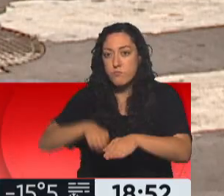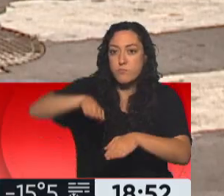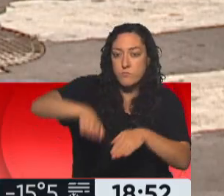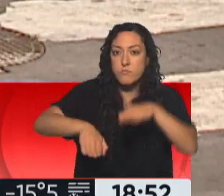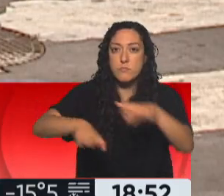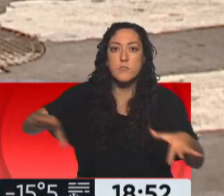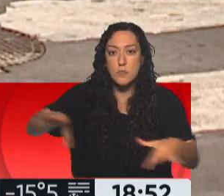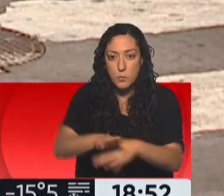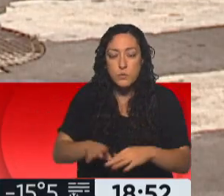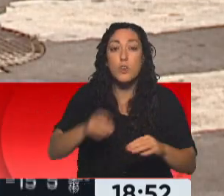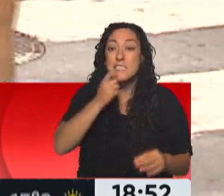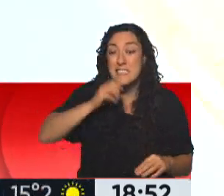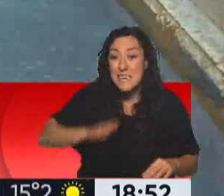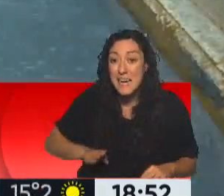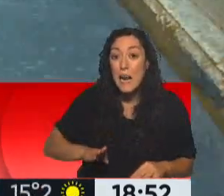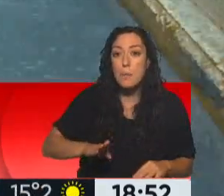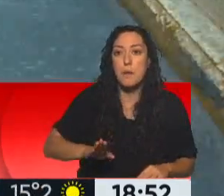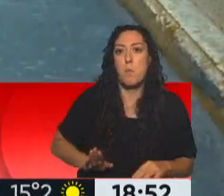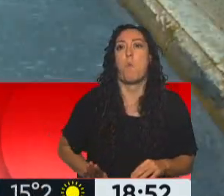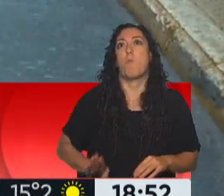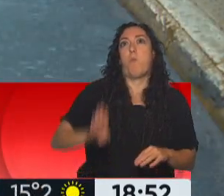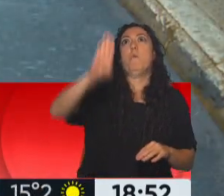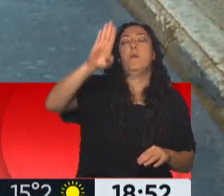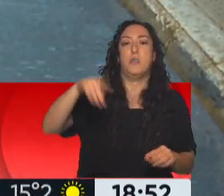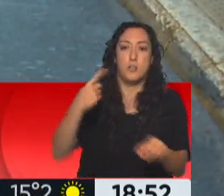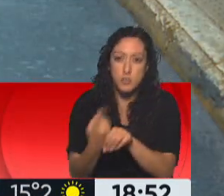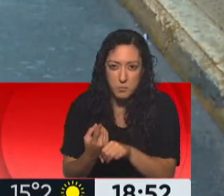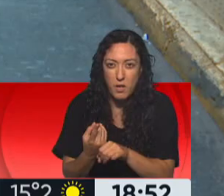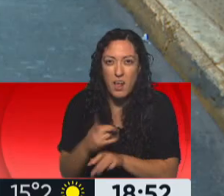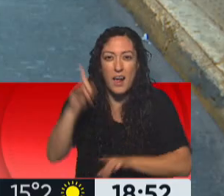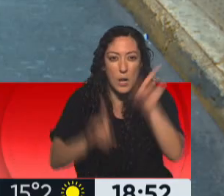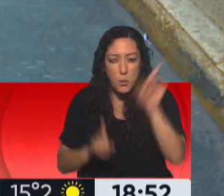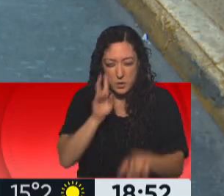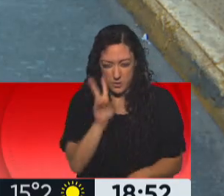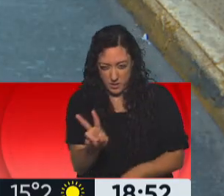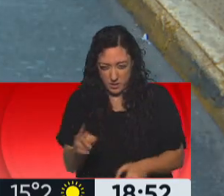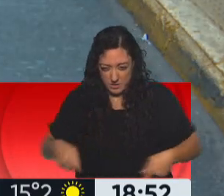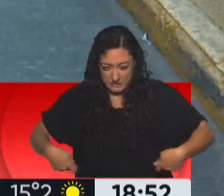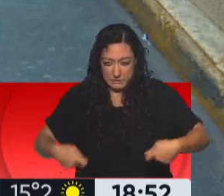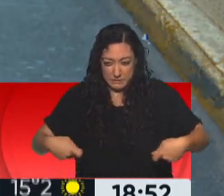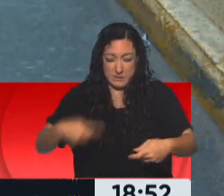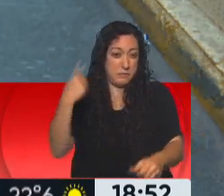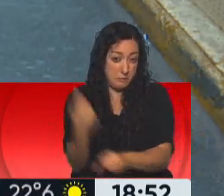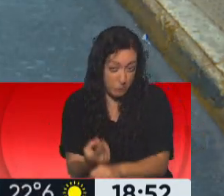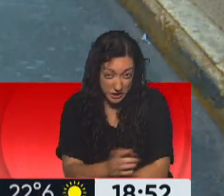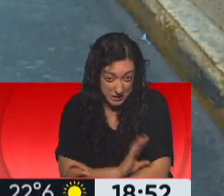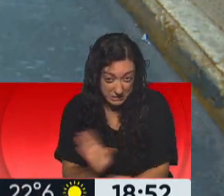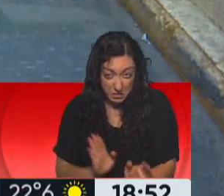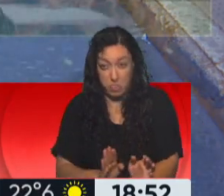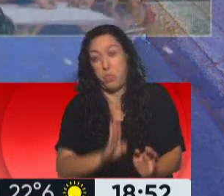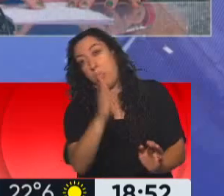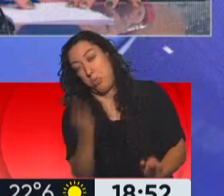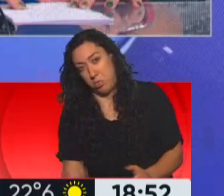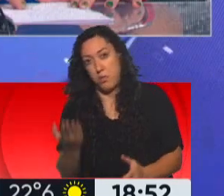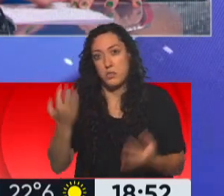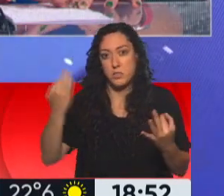no tienen que tener una pendiente muy pronunciada. Claro. Viste que hay rampas que uno las ve y dice una persona en silla de ruedas se cae. Sí. Bien.